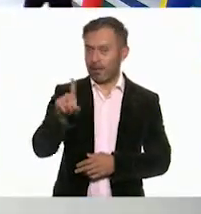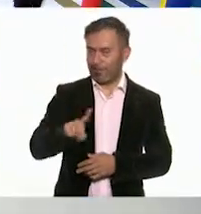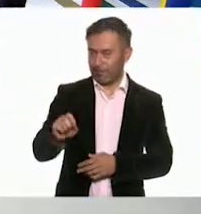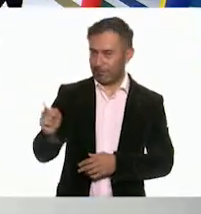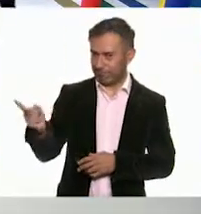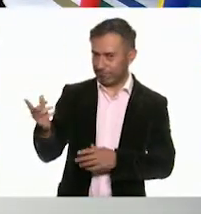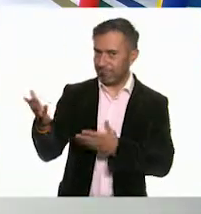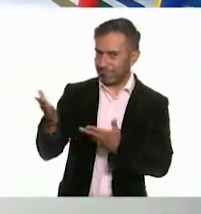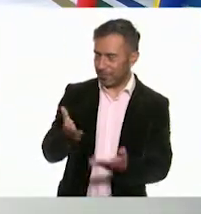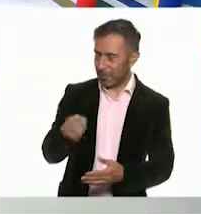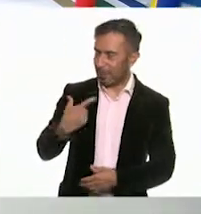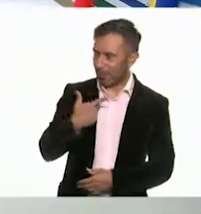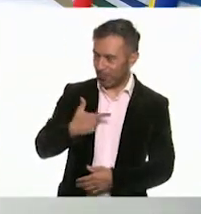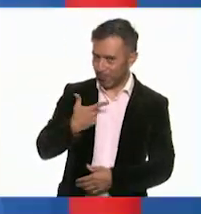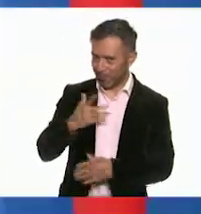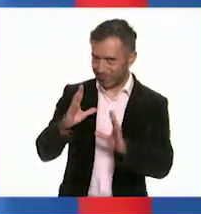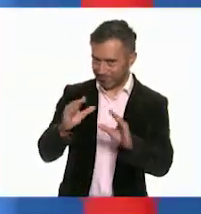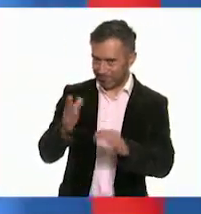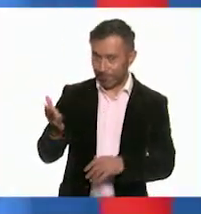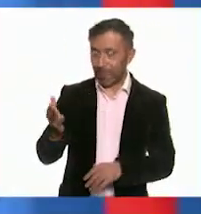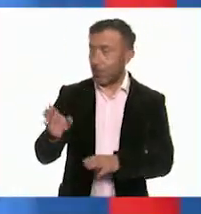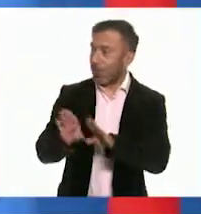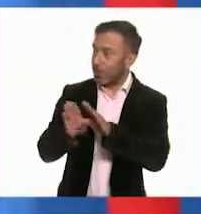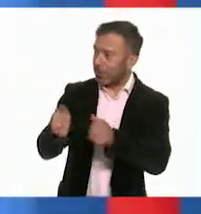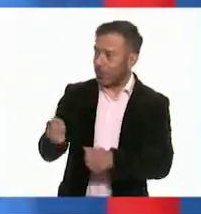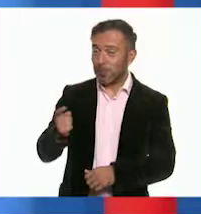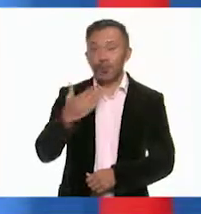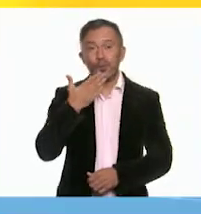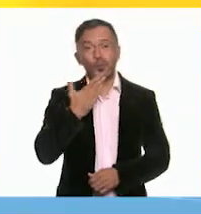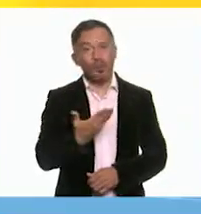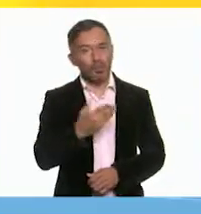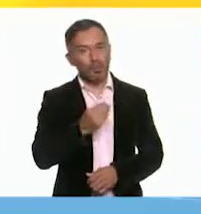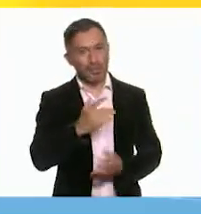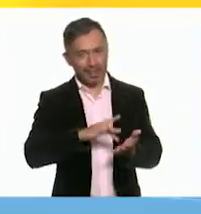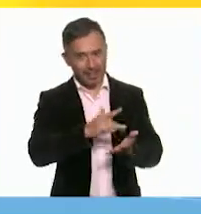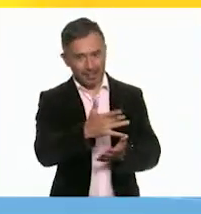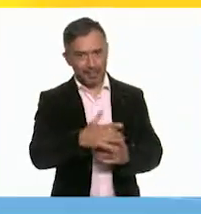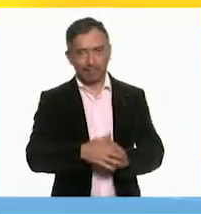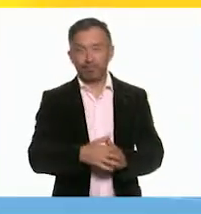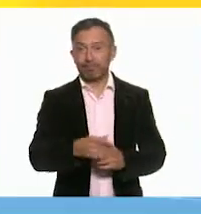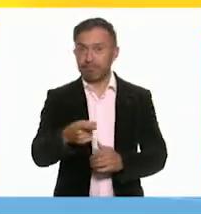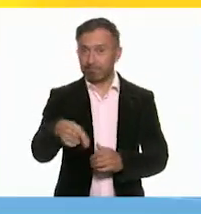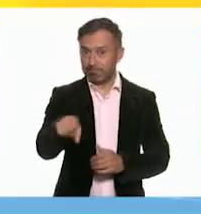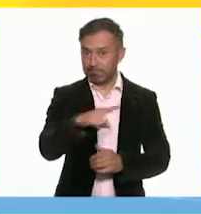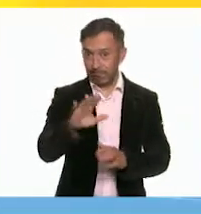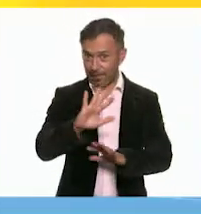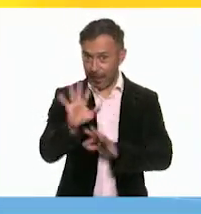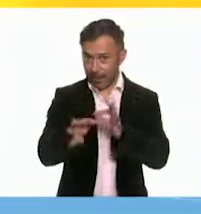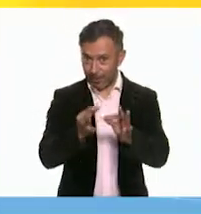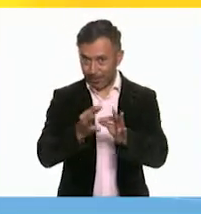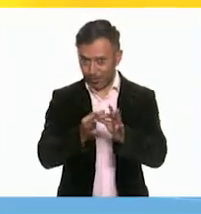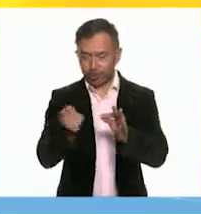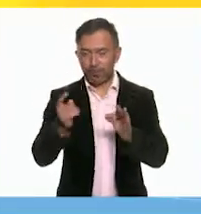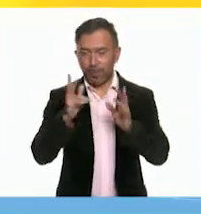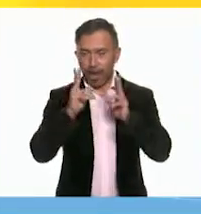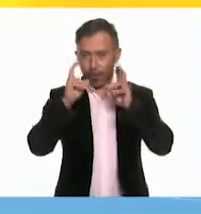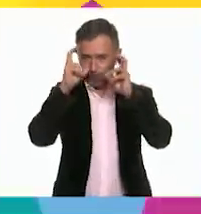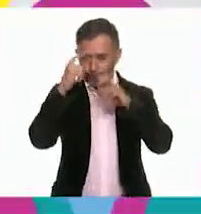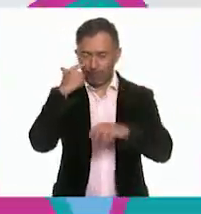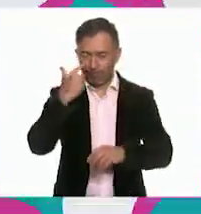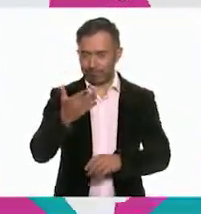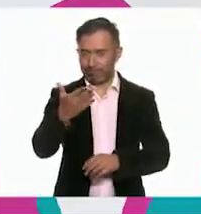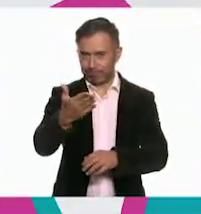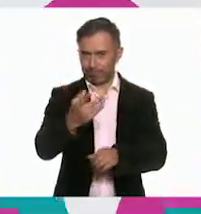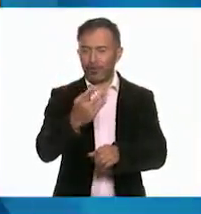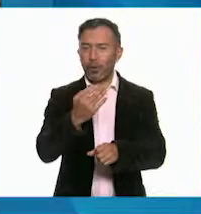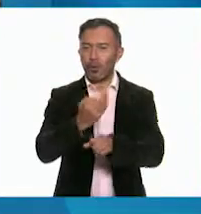gusto. Maestra, ¿cómo estás? Muy bien, Jenny, muchas gracias. ¿Ya están listos? Vamos con Ajolisto y comenzamos.